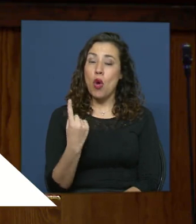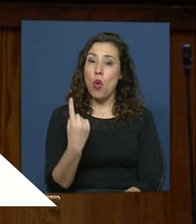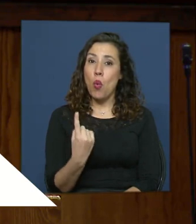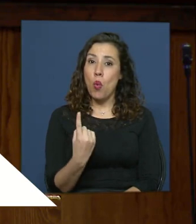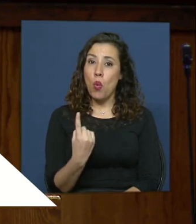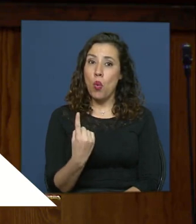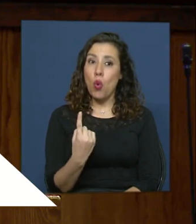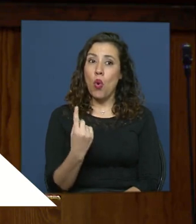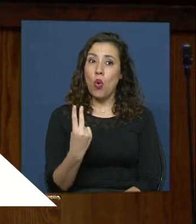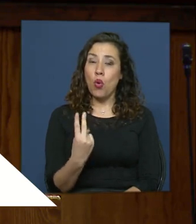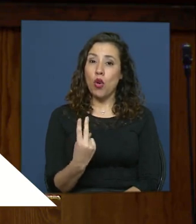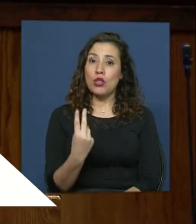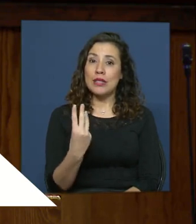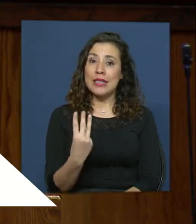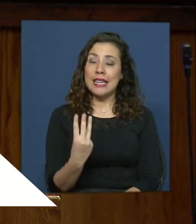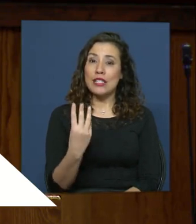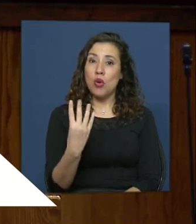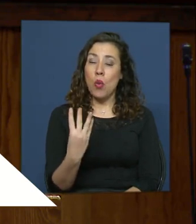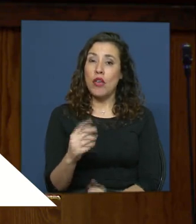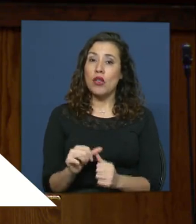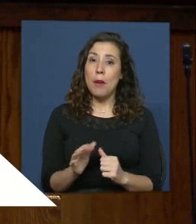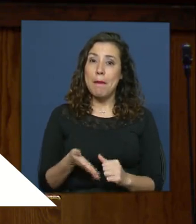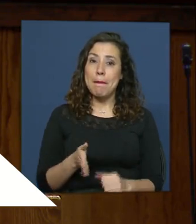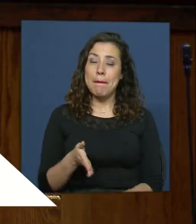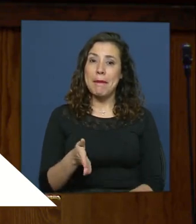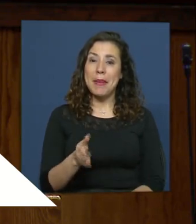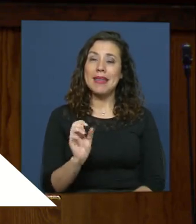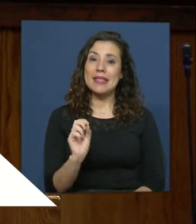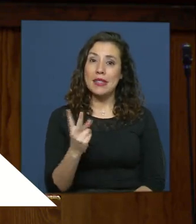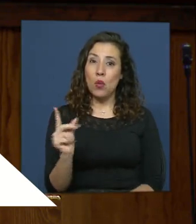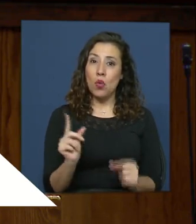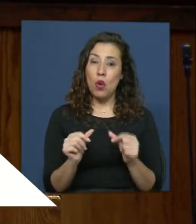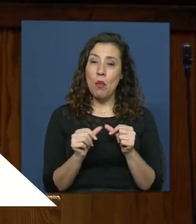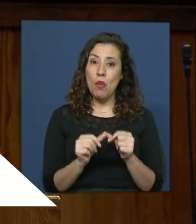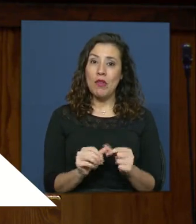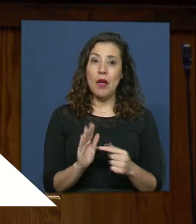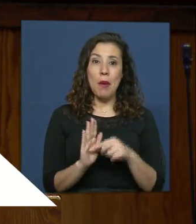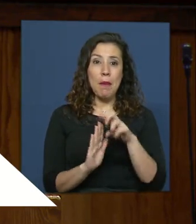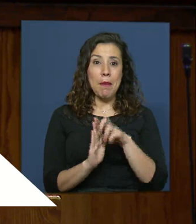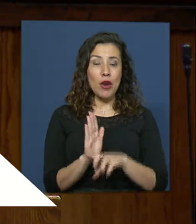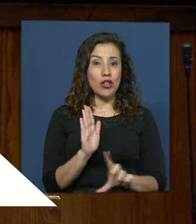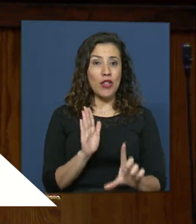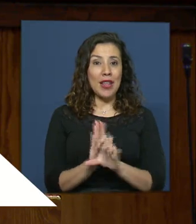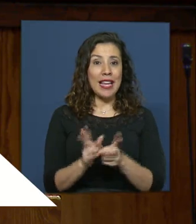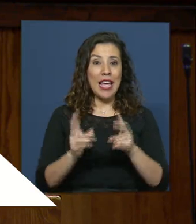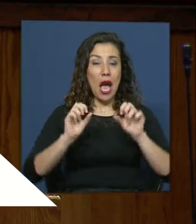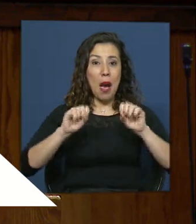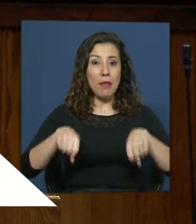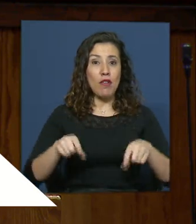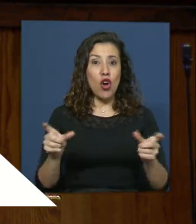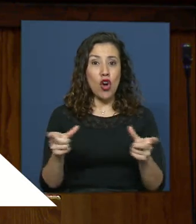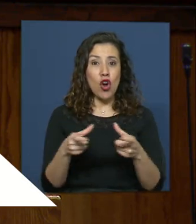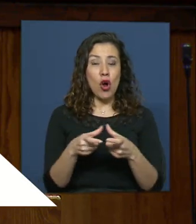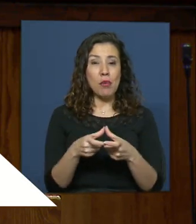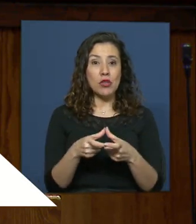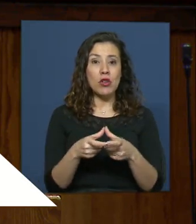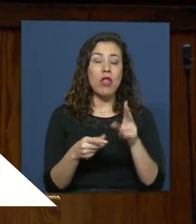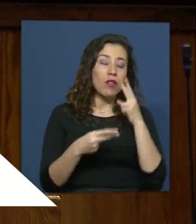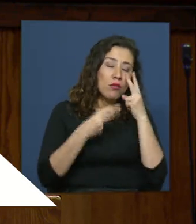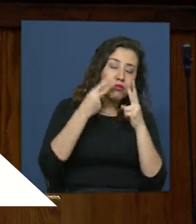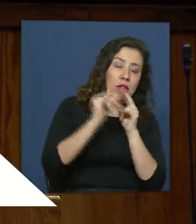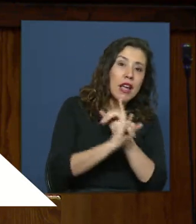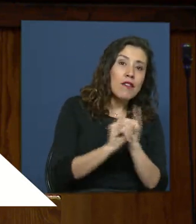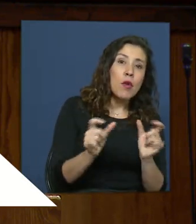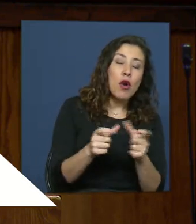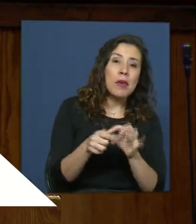1, 2, 3 y 4 permanente y segundo transitorio del proyecto de ley aprobado por la Comisión debieron ser conocidos